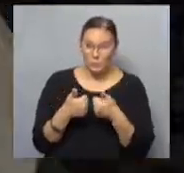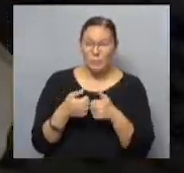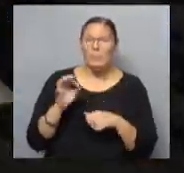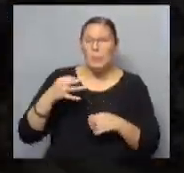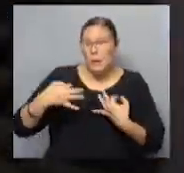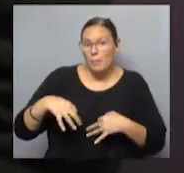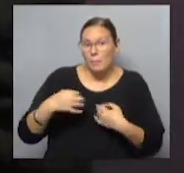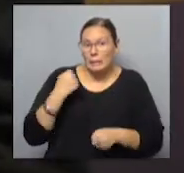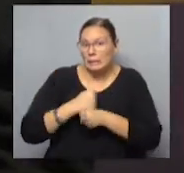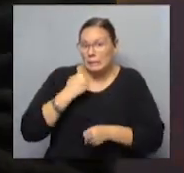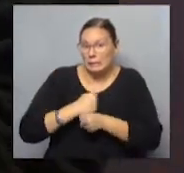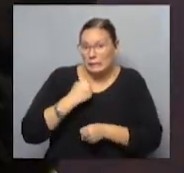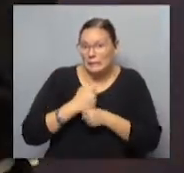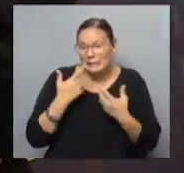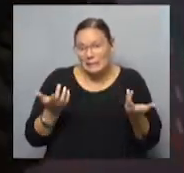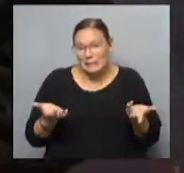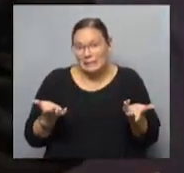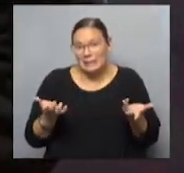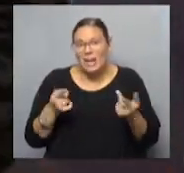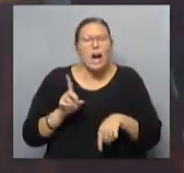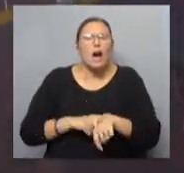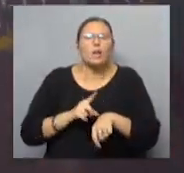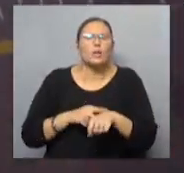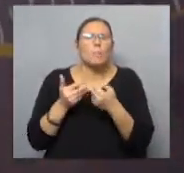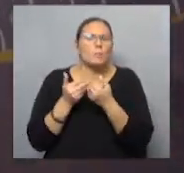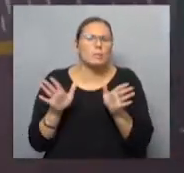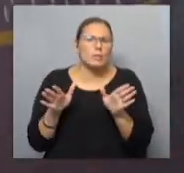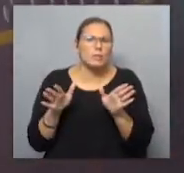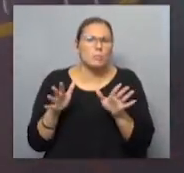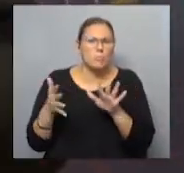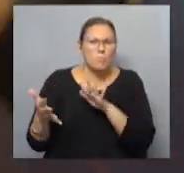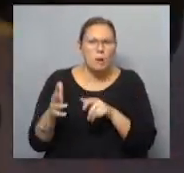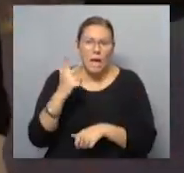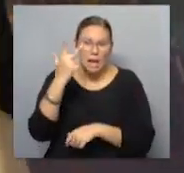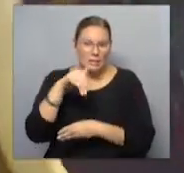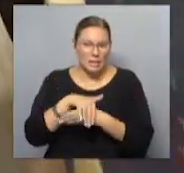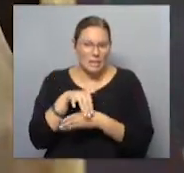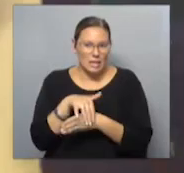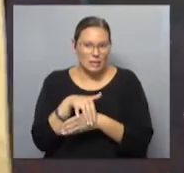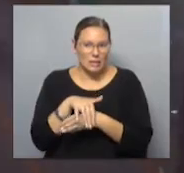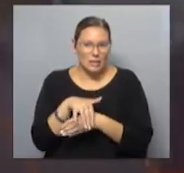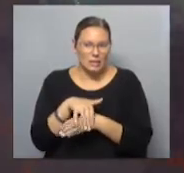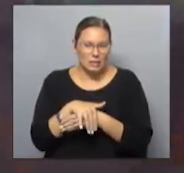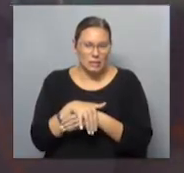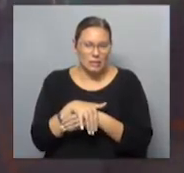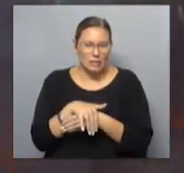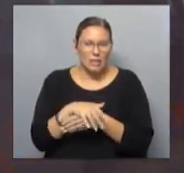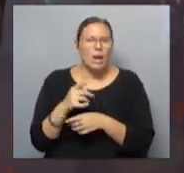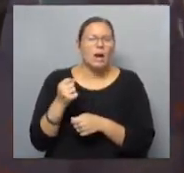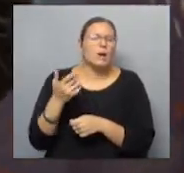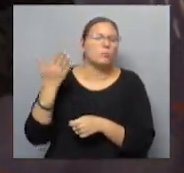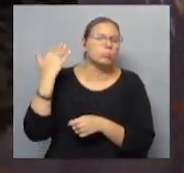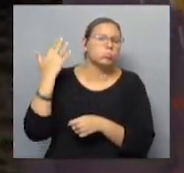Bien, acá trabajando un rato. ¿A qué hora empezaron? Y más o menos a las 3 de la tarde. ¿Hace